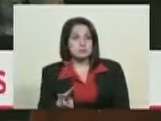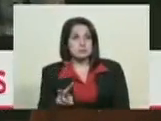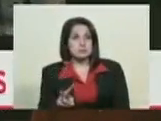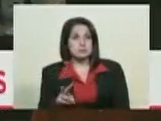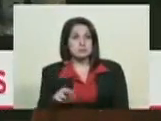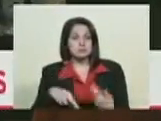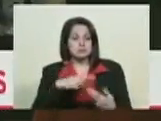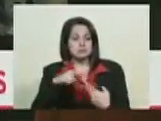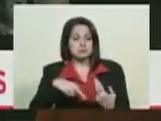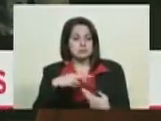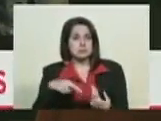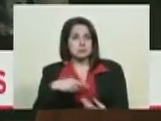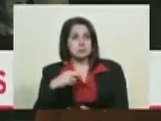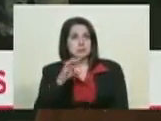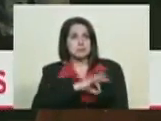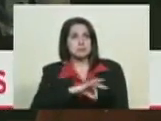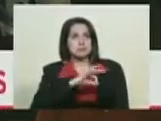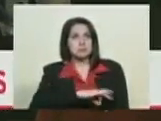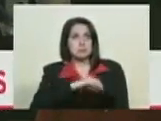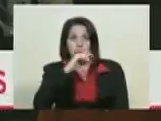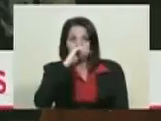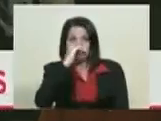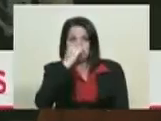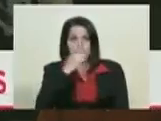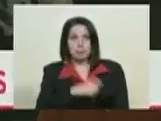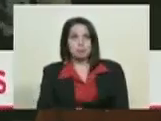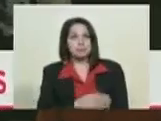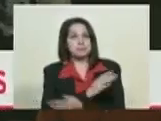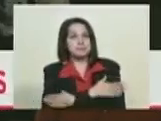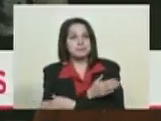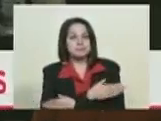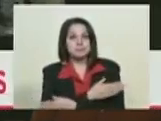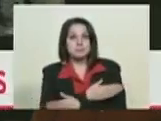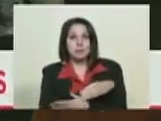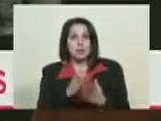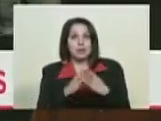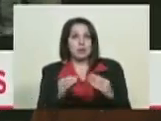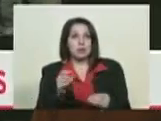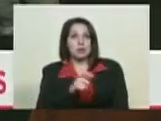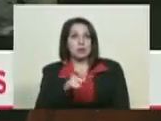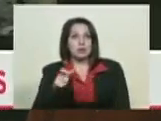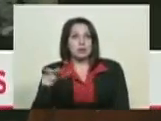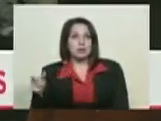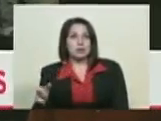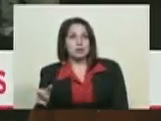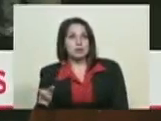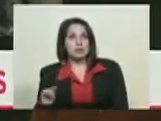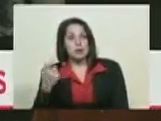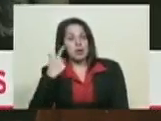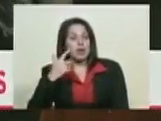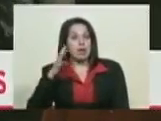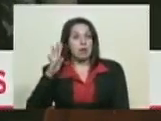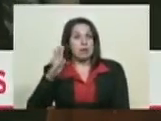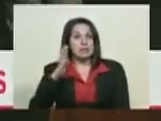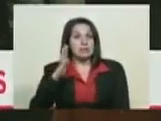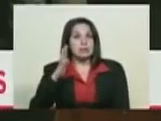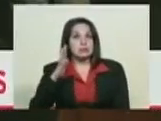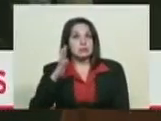revolucionaria y socialista. Por eso hay que felicitar a esos funcionarios que a veces